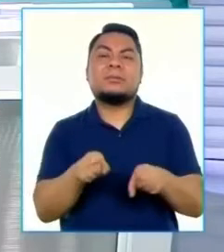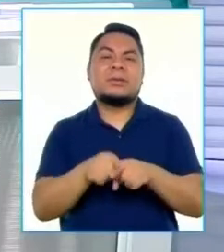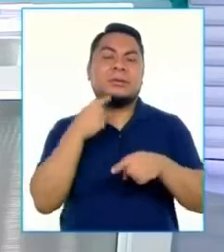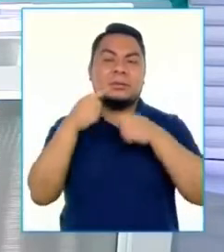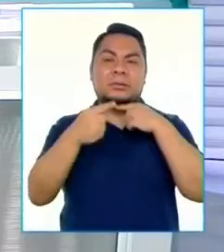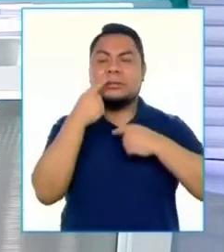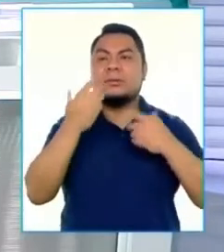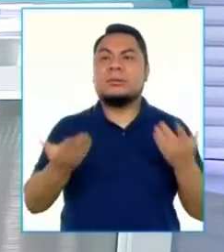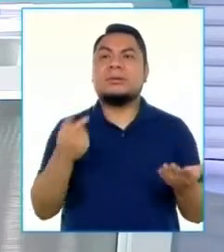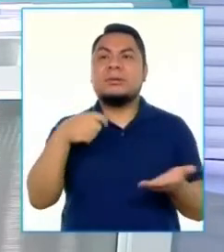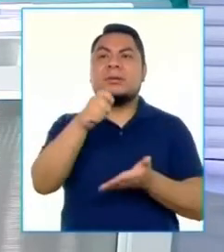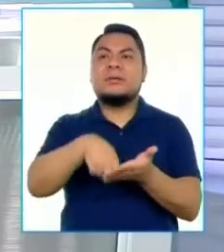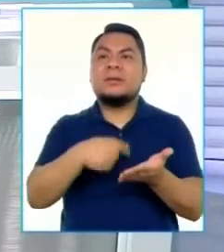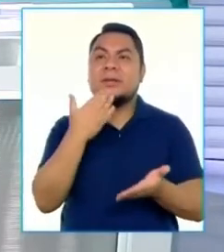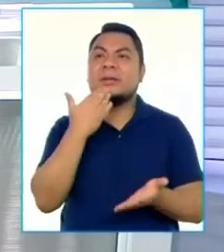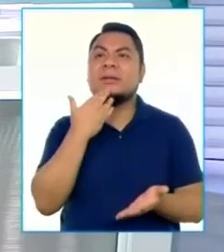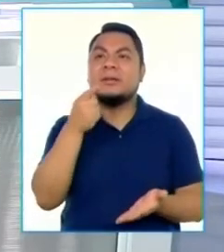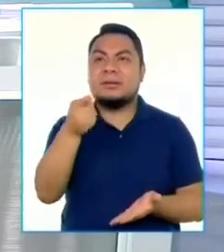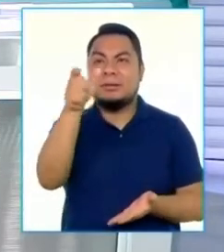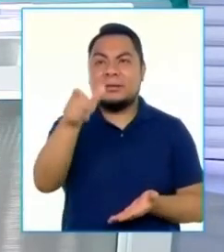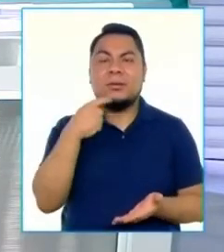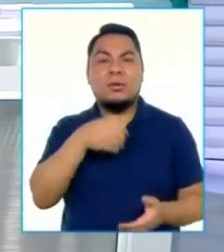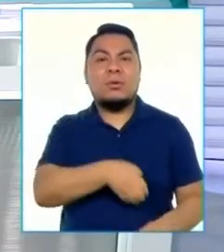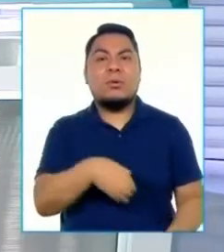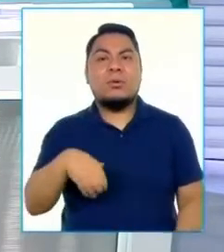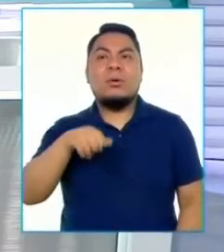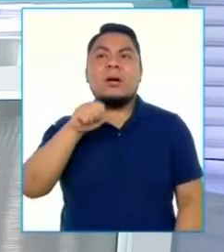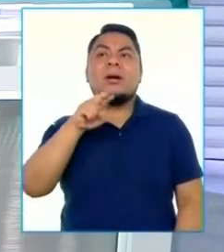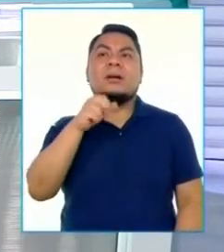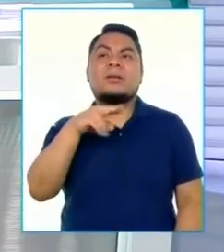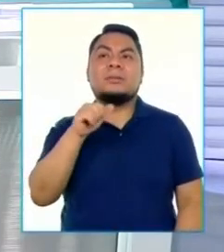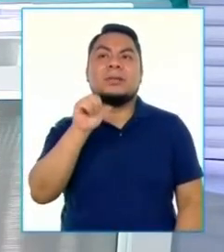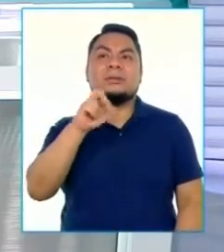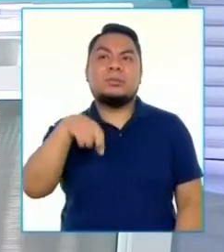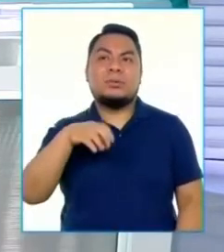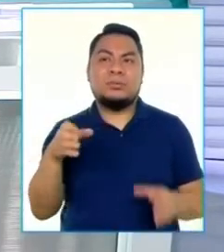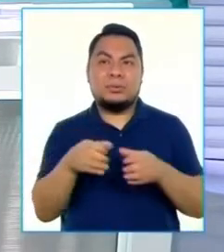detalle, Carla, la firma solitaria del congresista Arapa de Acción Popular, que